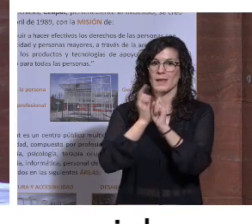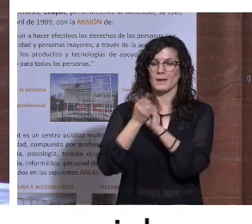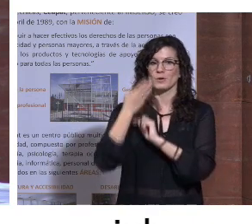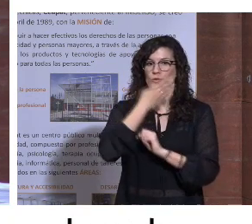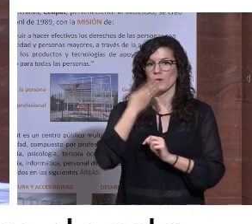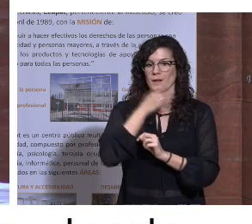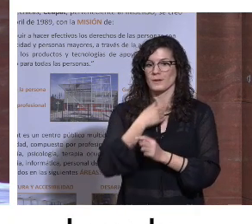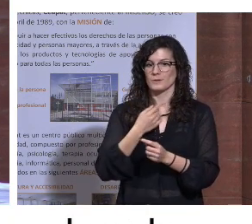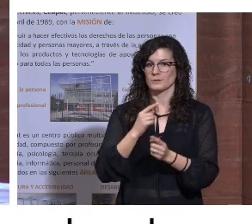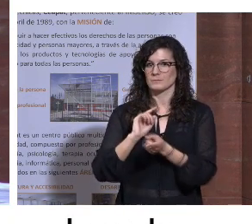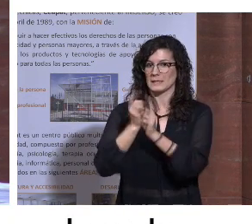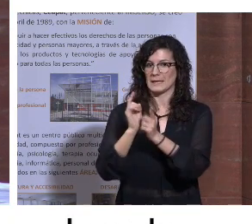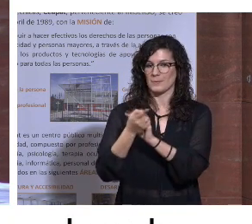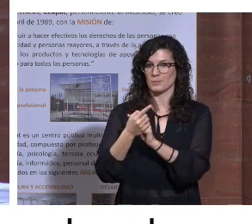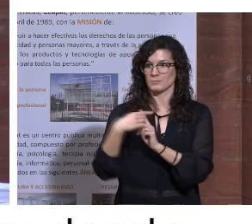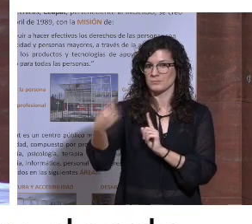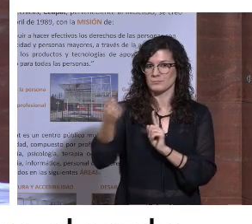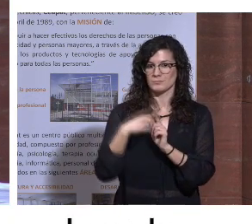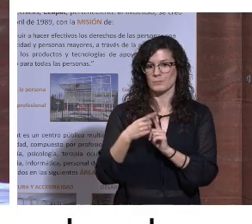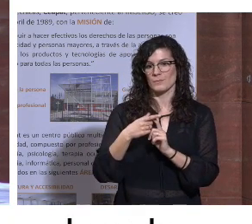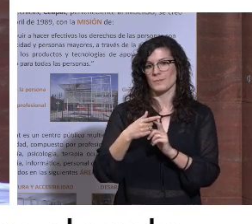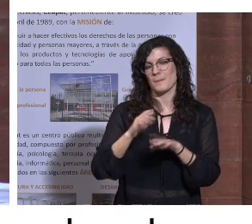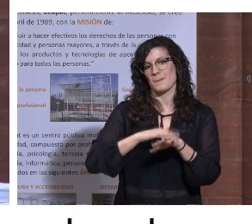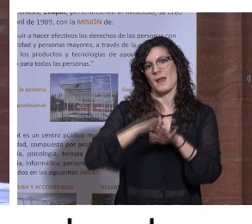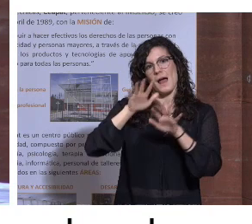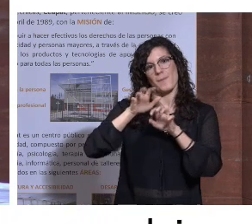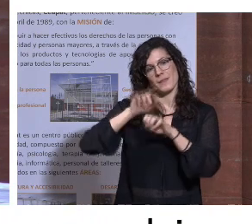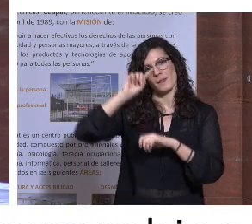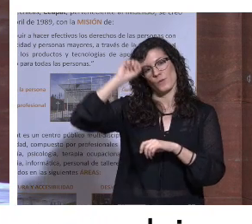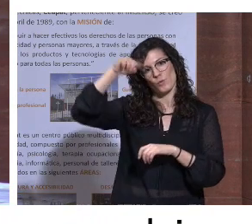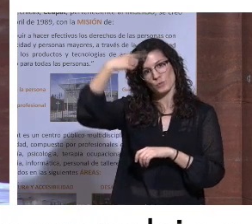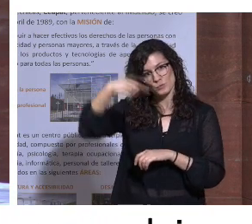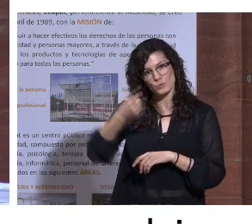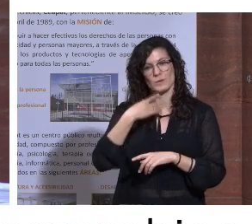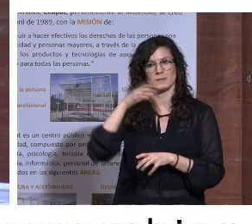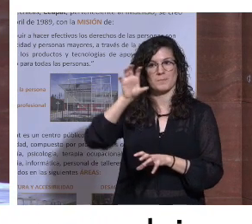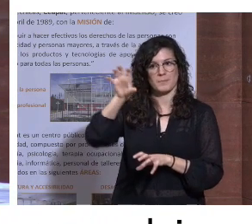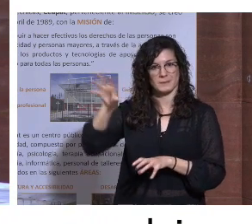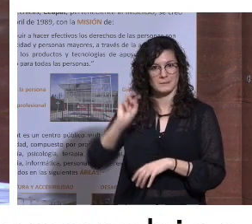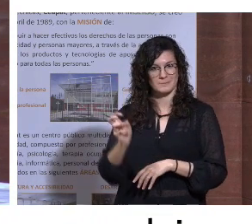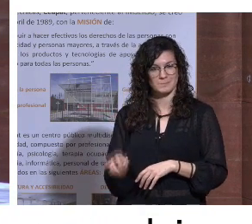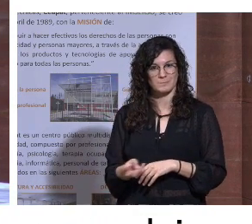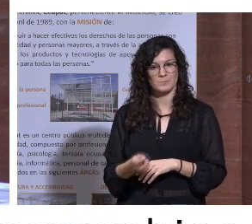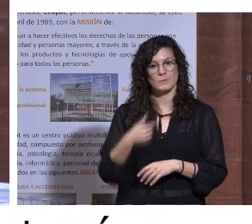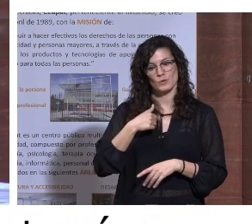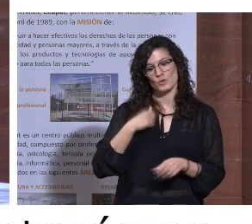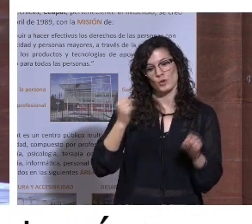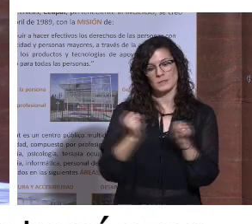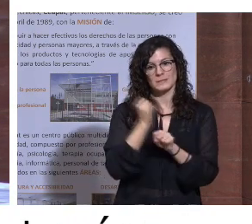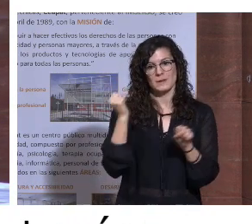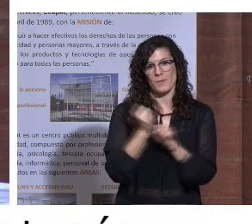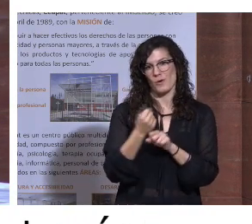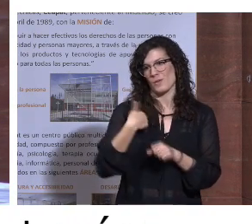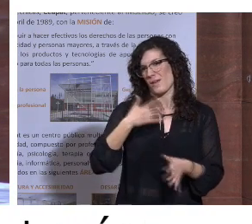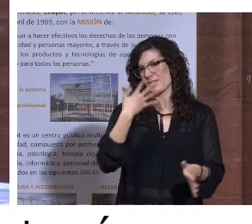he demostrado mucho interés en aprender de las culturas y hábitos de los demás. Trabajo ya desde hace más de